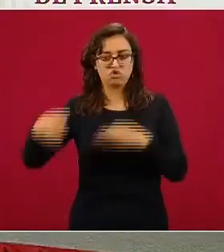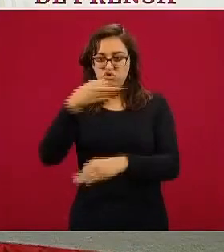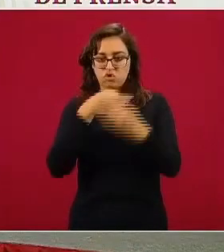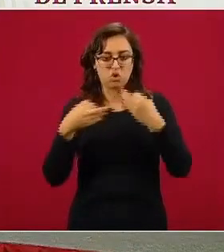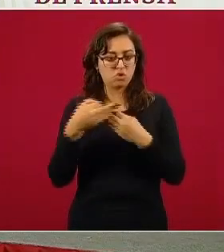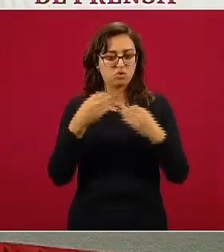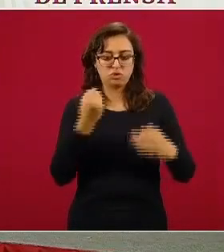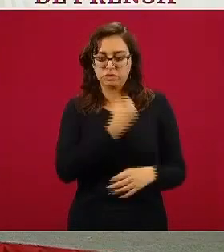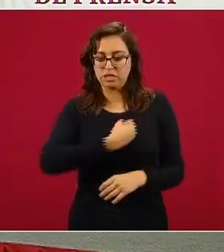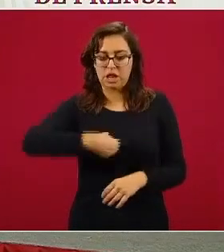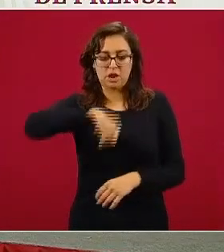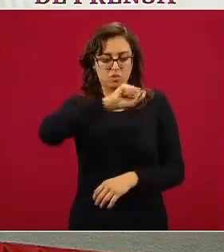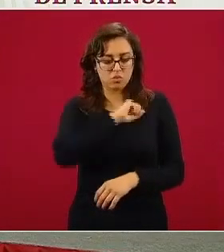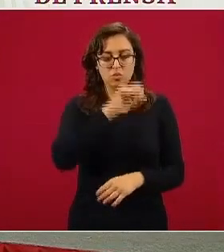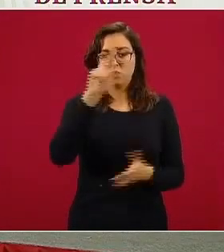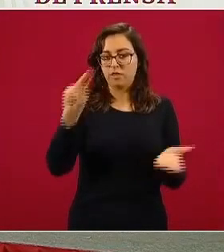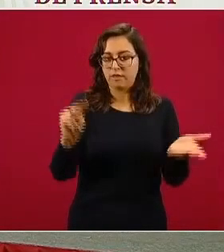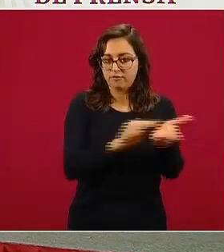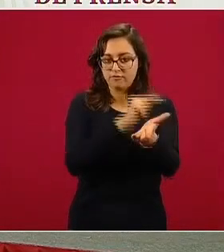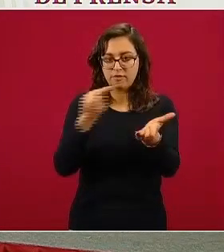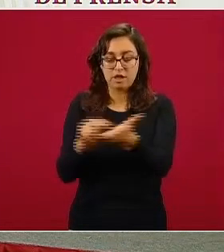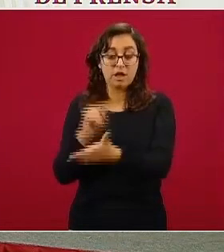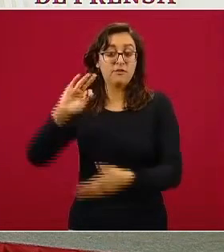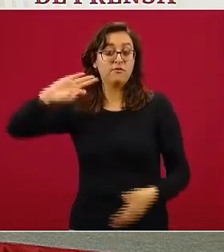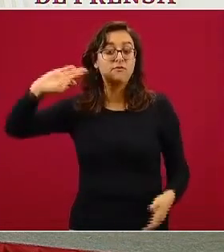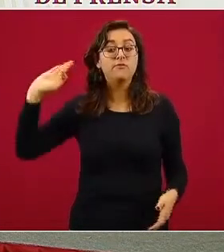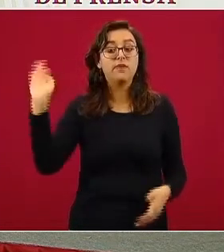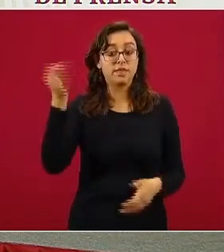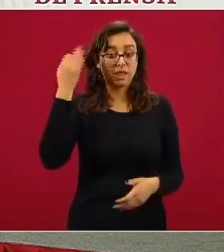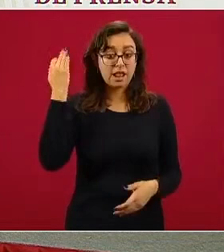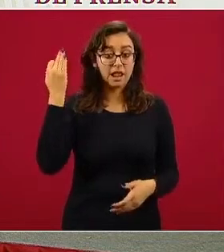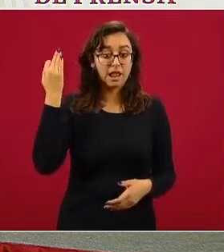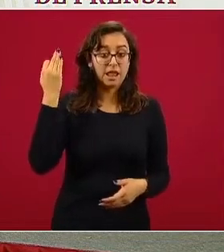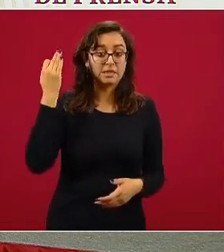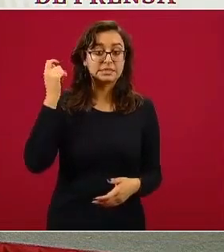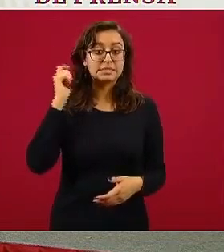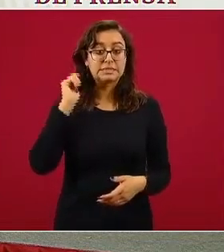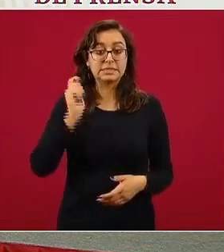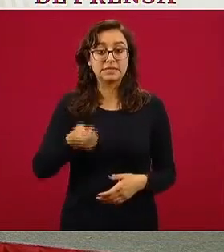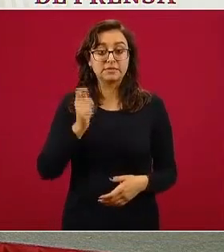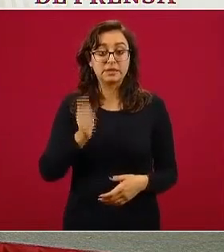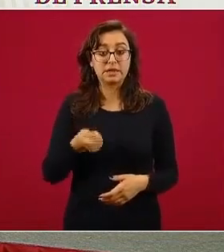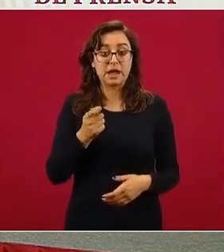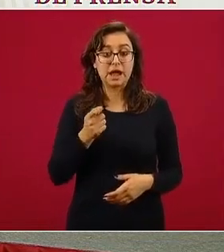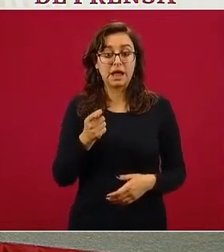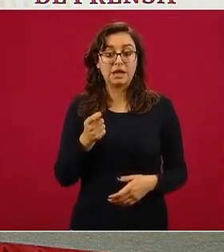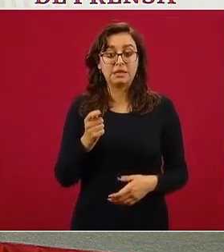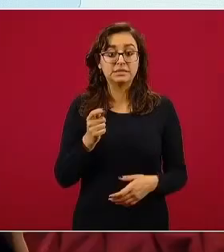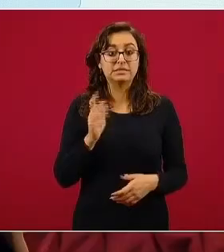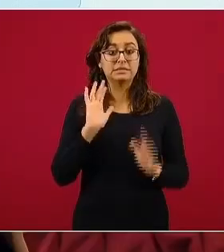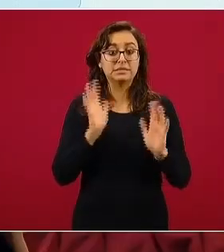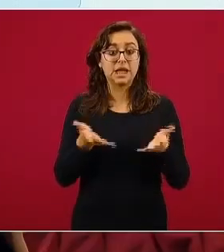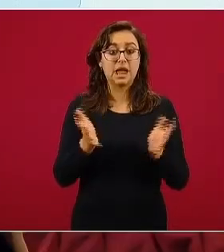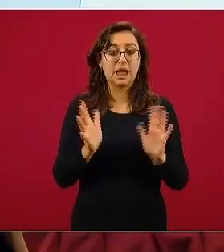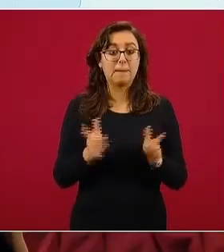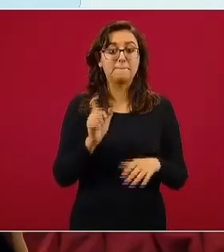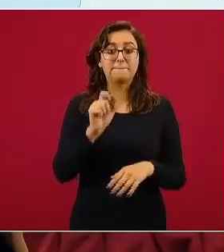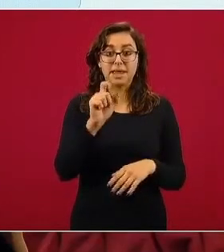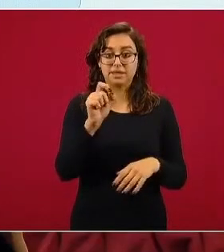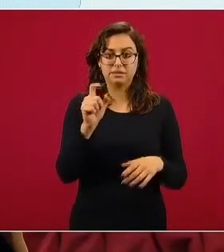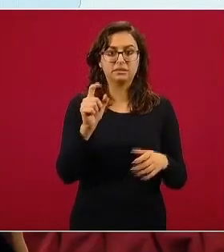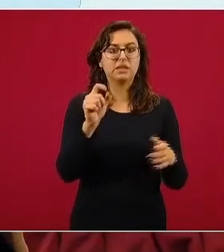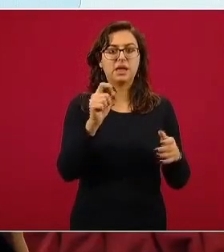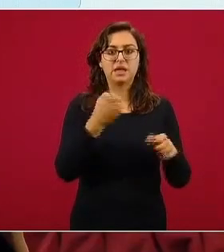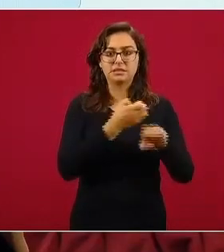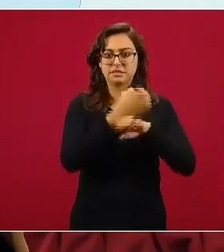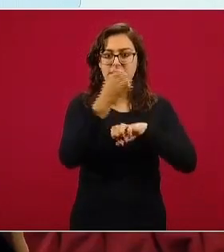las instituciones del sector federal y pues prácticamente ya como 20 entidades federativas, y la idea es que este